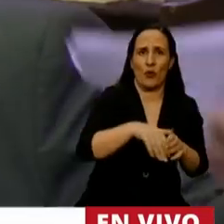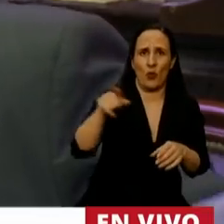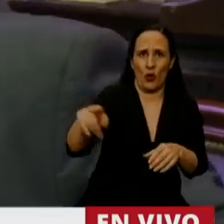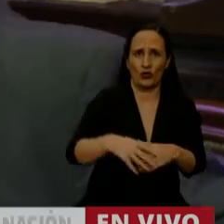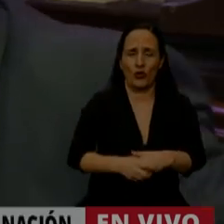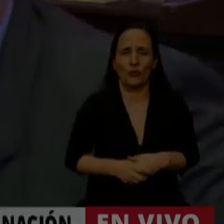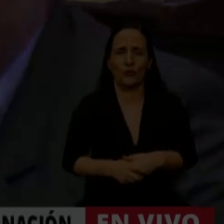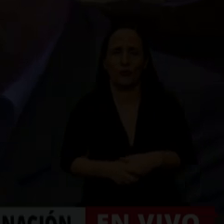directa de iglesias en el uso